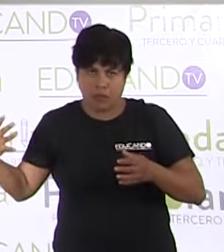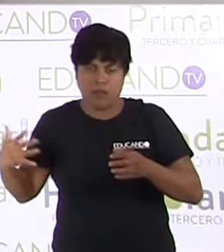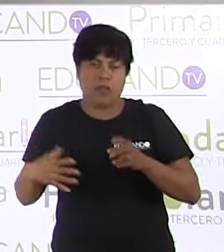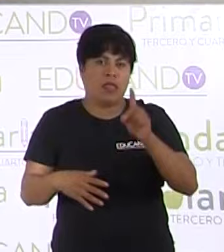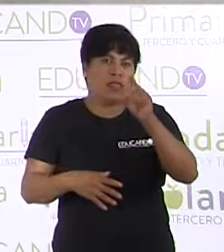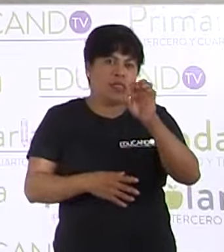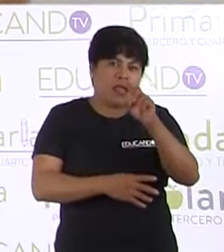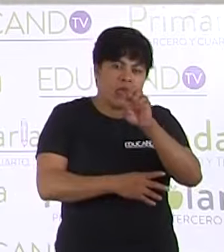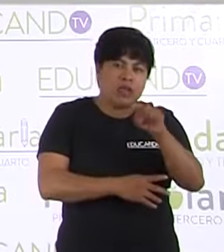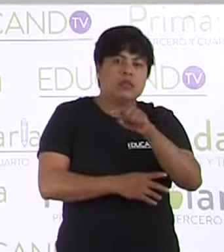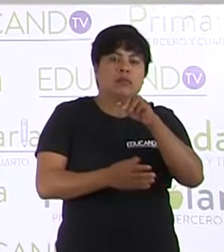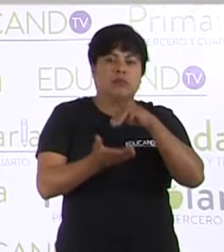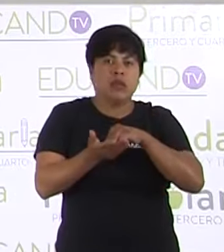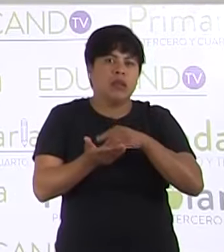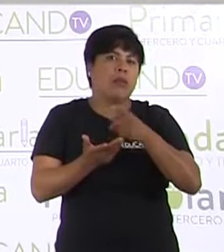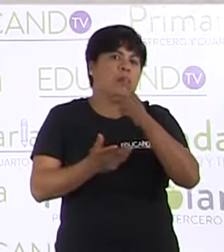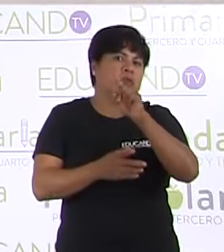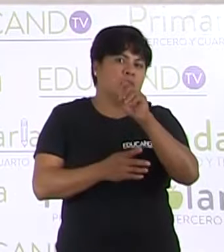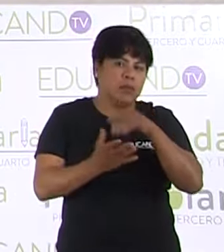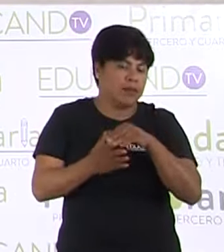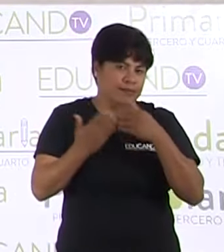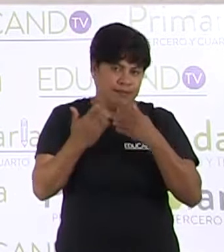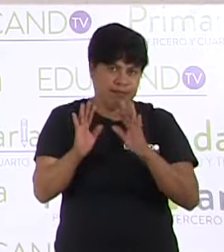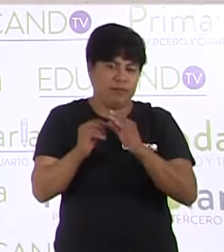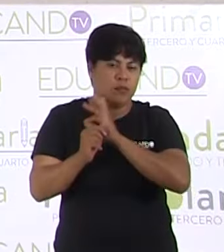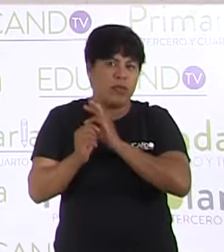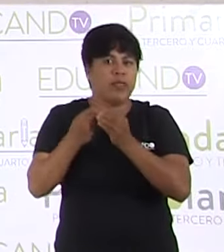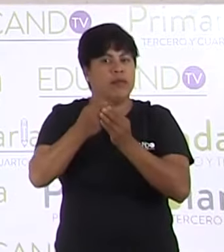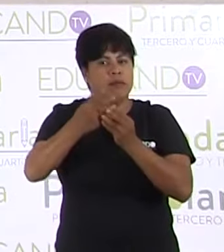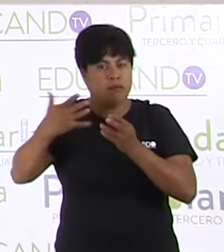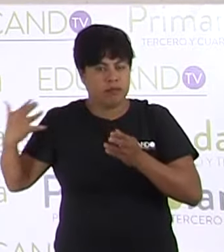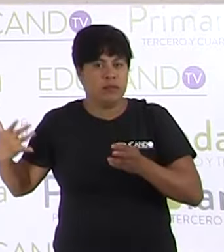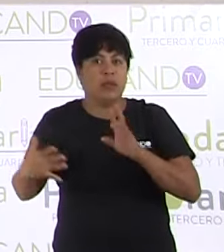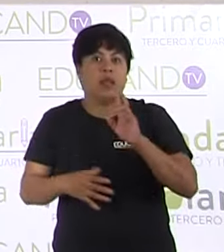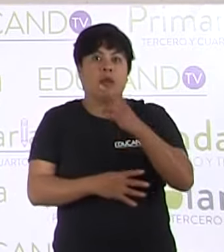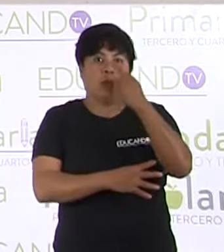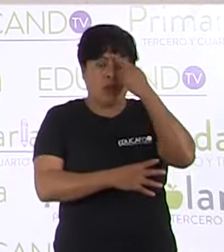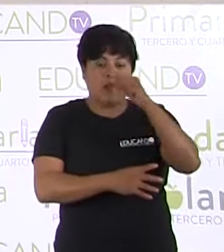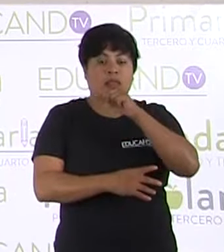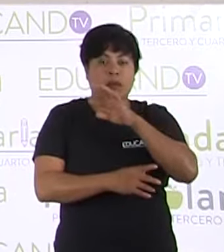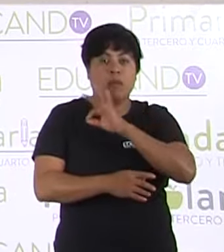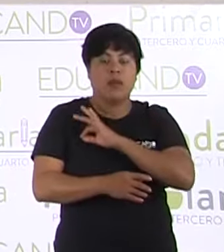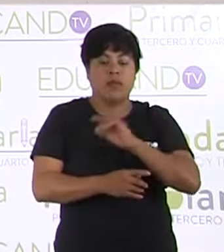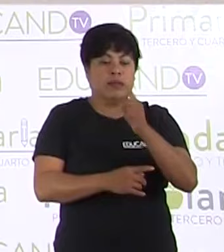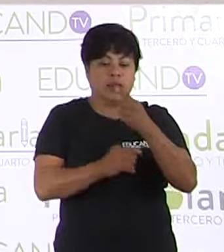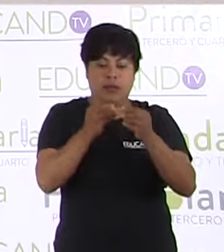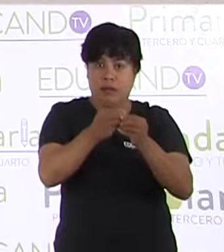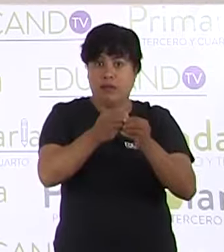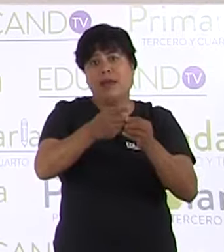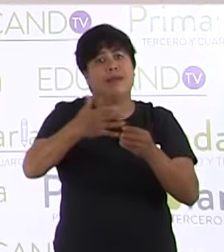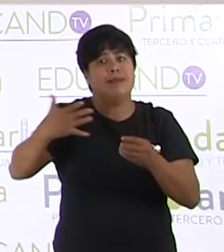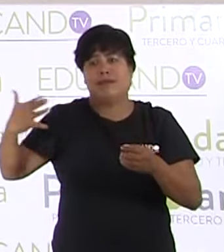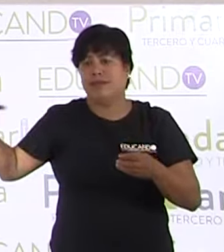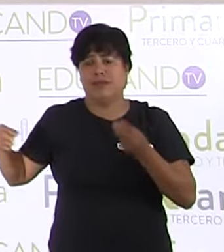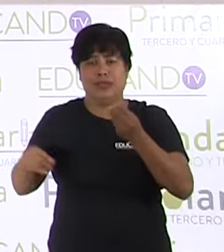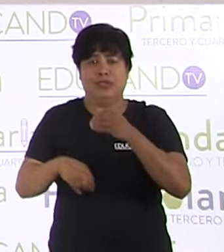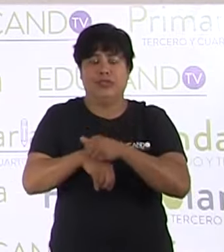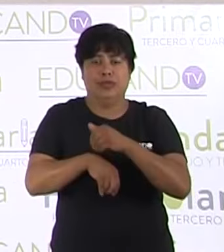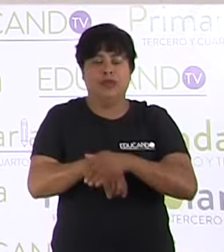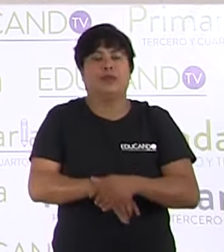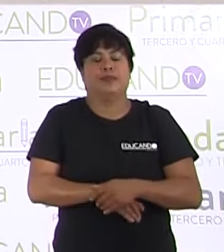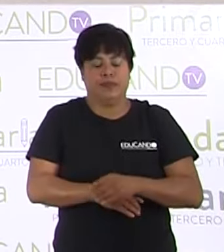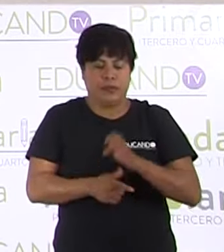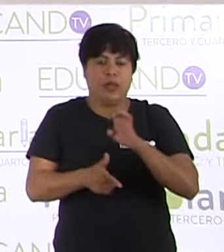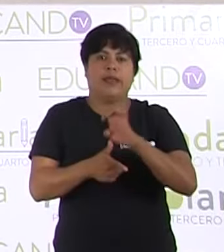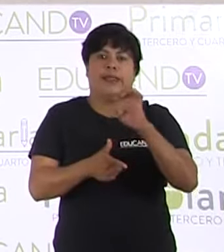milésimas ci milésimas millonésimas recordemos que también nuestra parte decimal puede ser infinita entonces Bueno